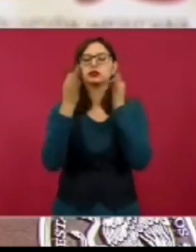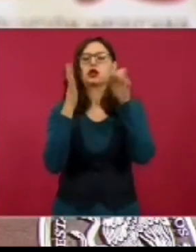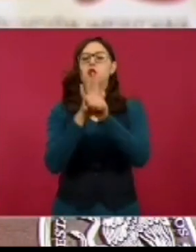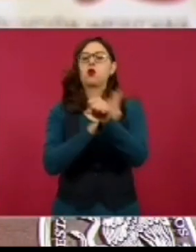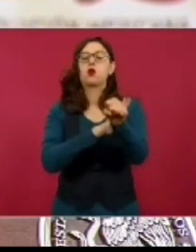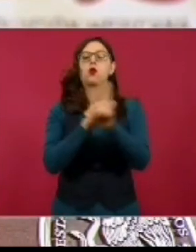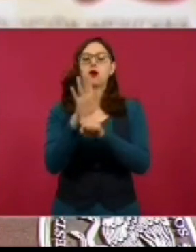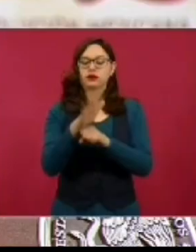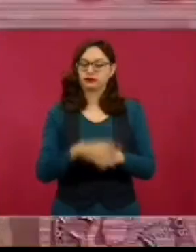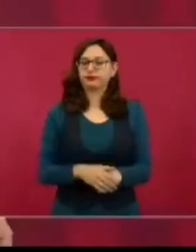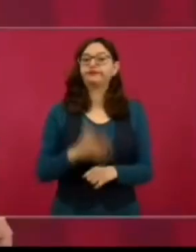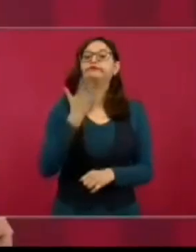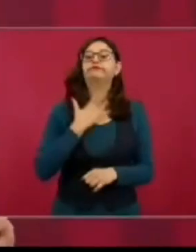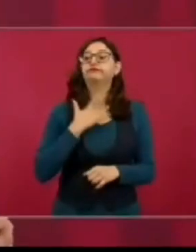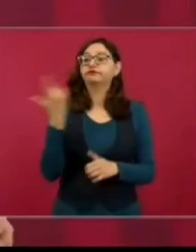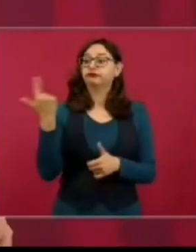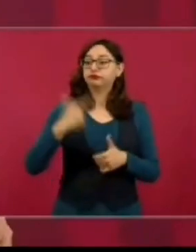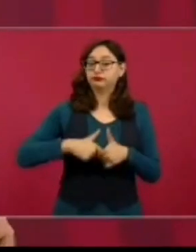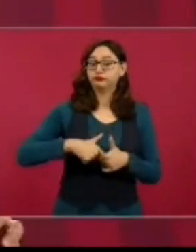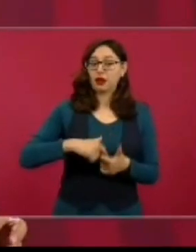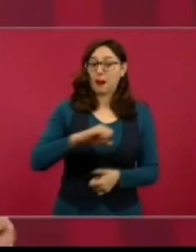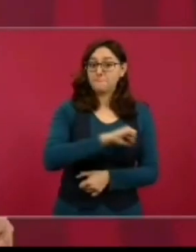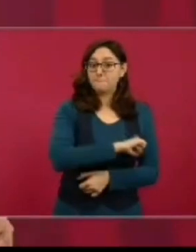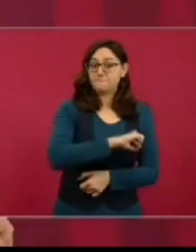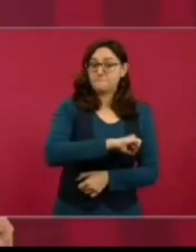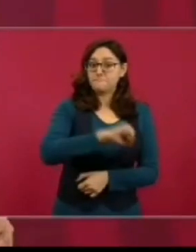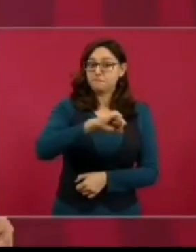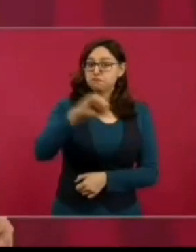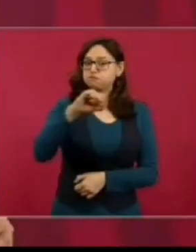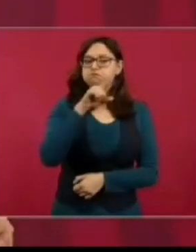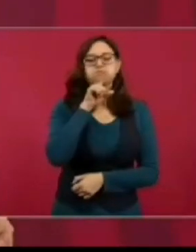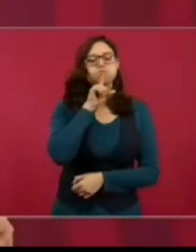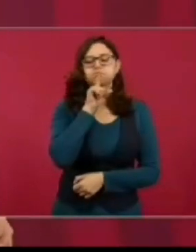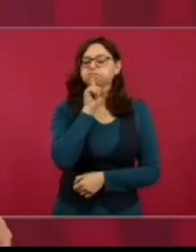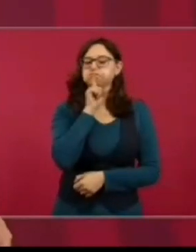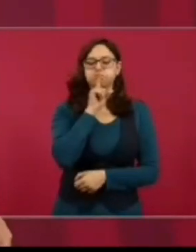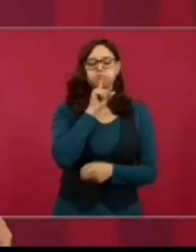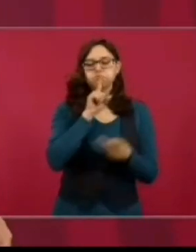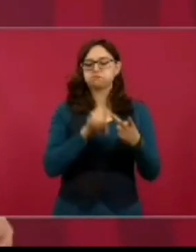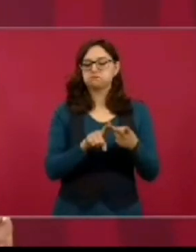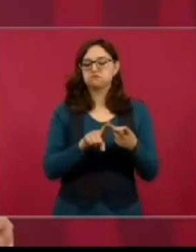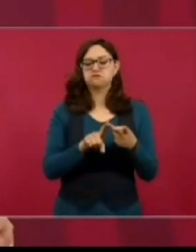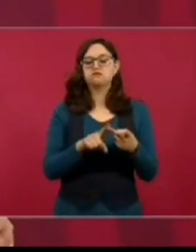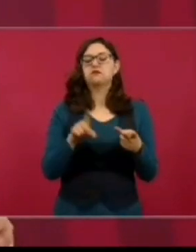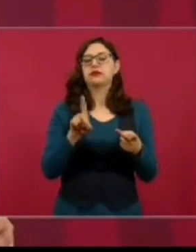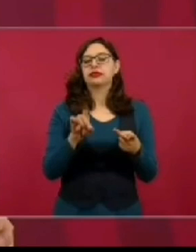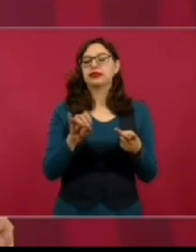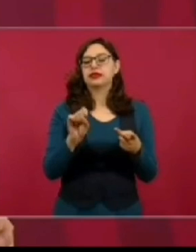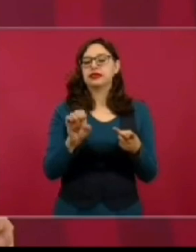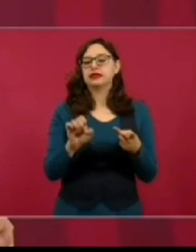combustibles, ni las gasolinas, ni el diésel.